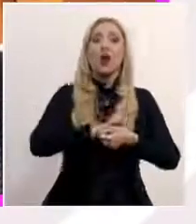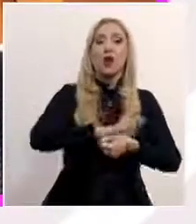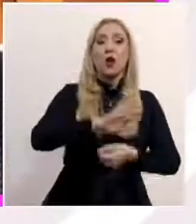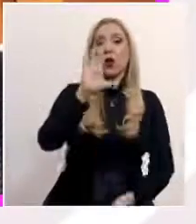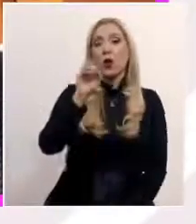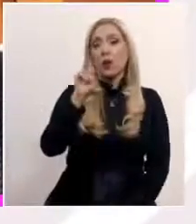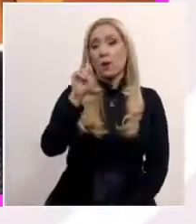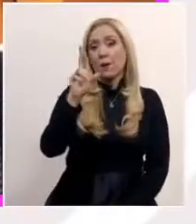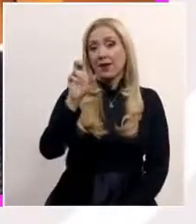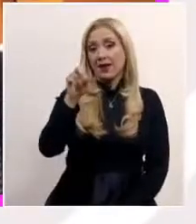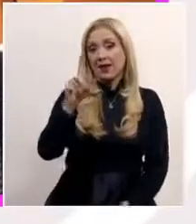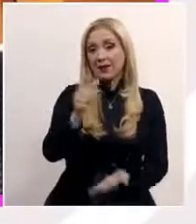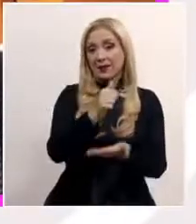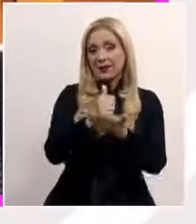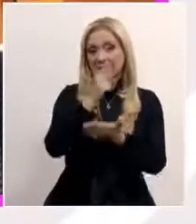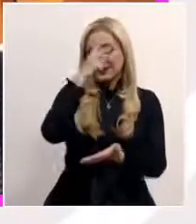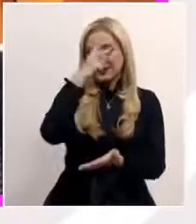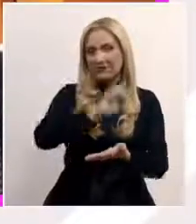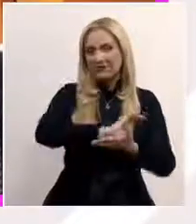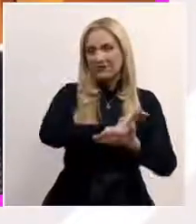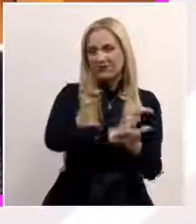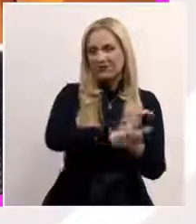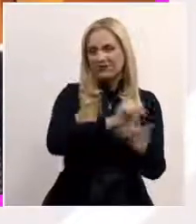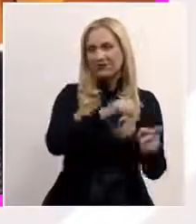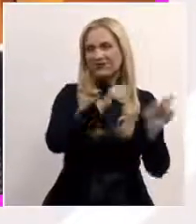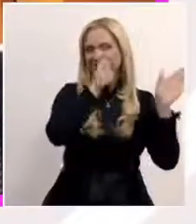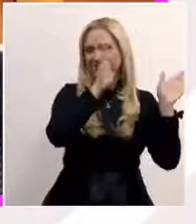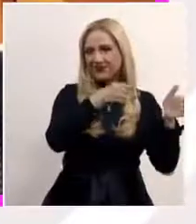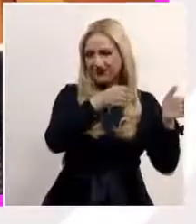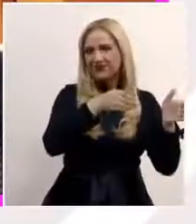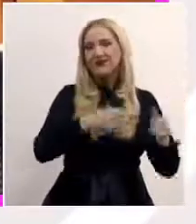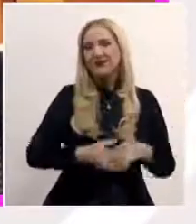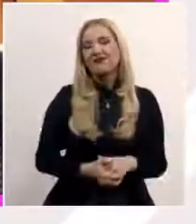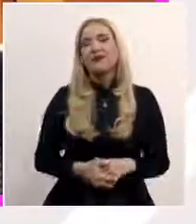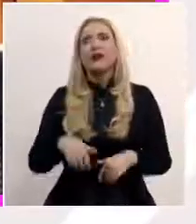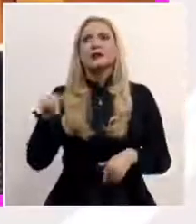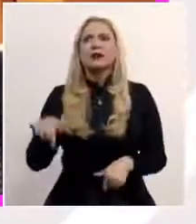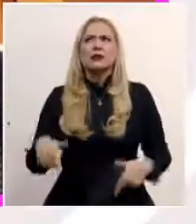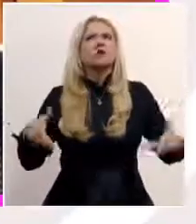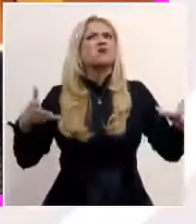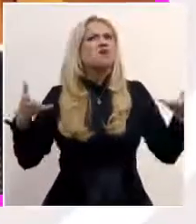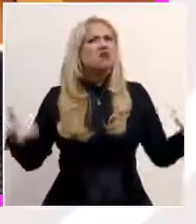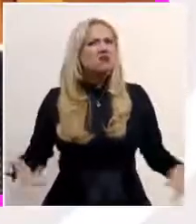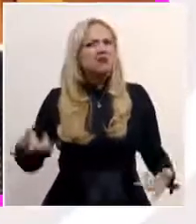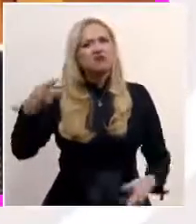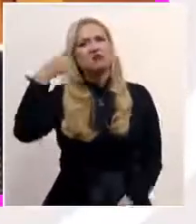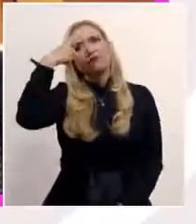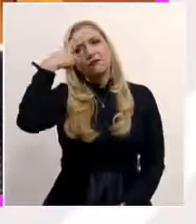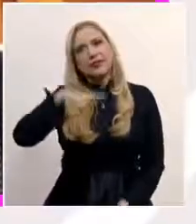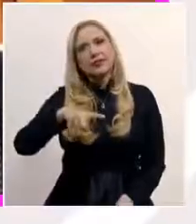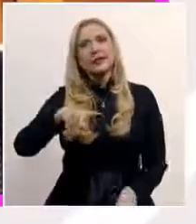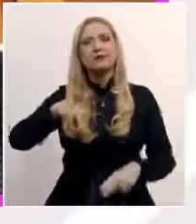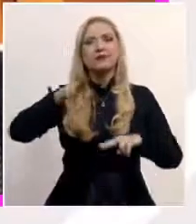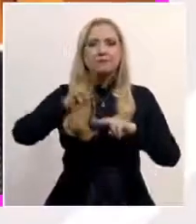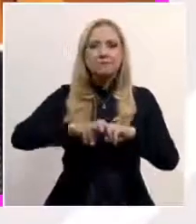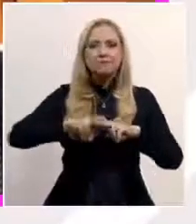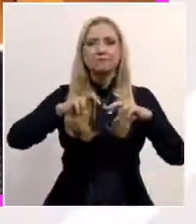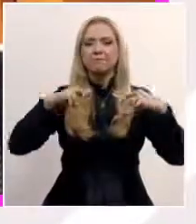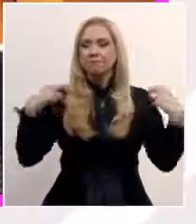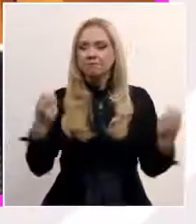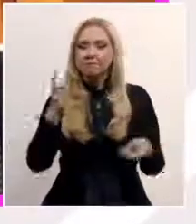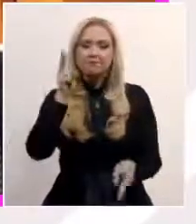la Discriminación de la Ciudad de México, el COPRED. Espacio Diverso es un espacio justo para reflexionar,